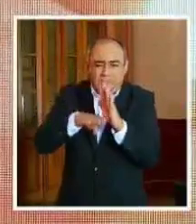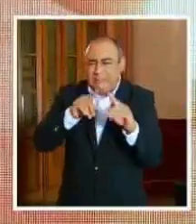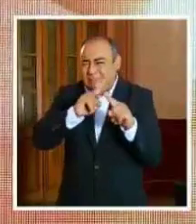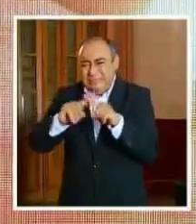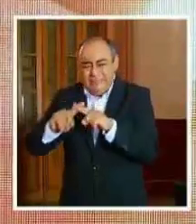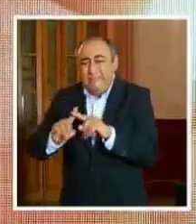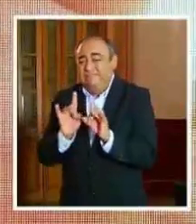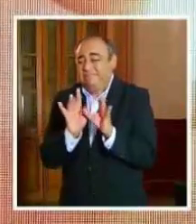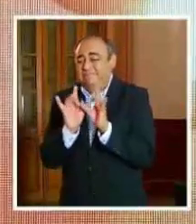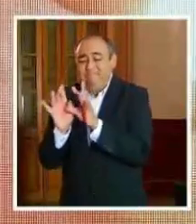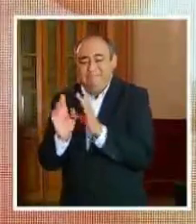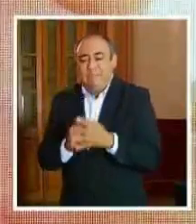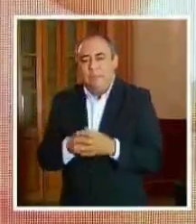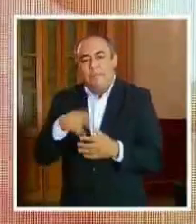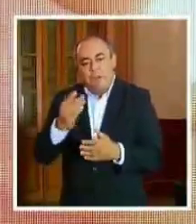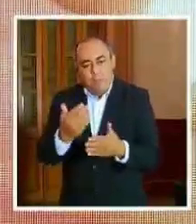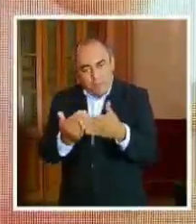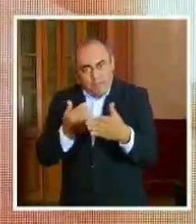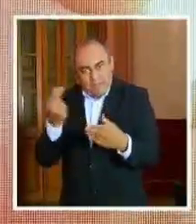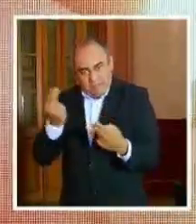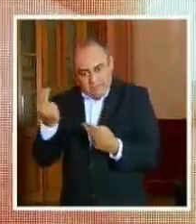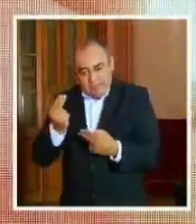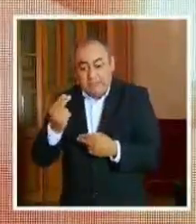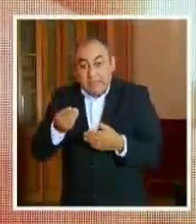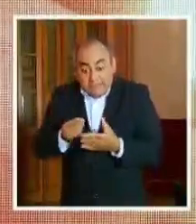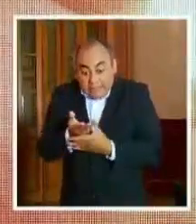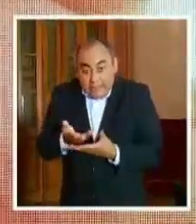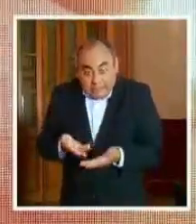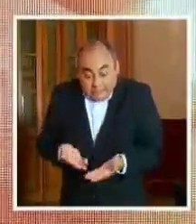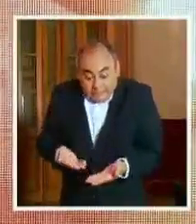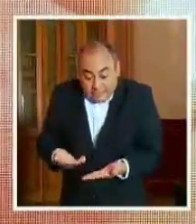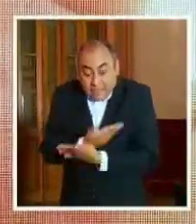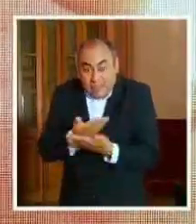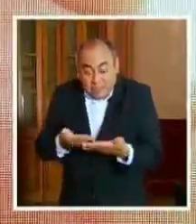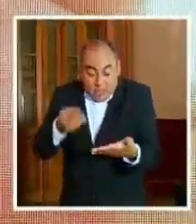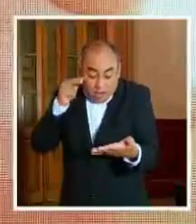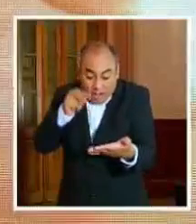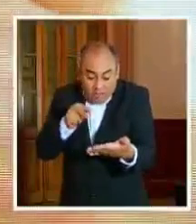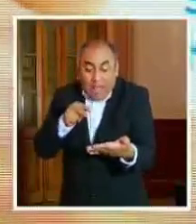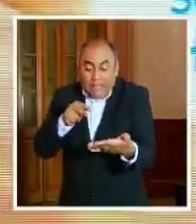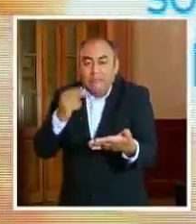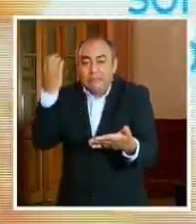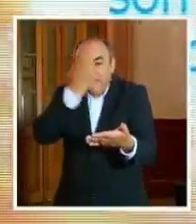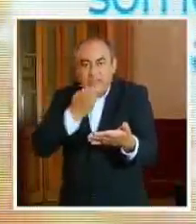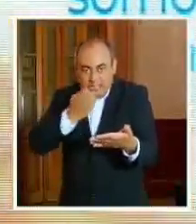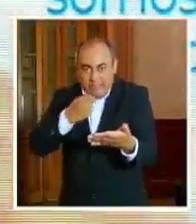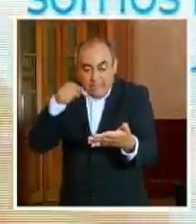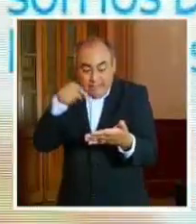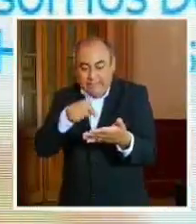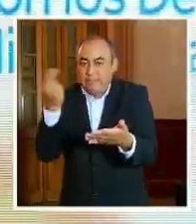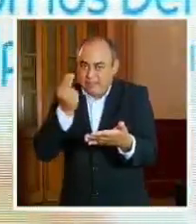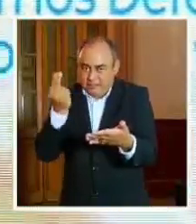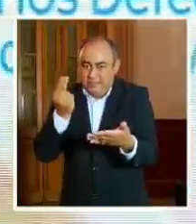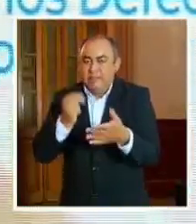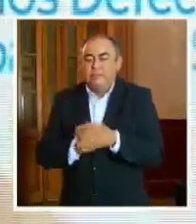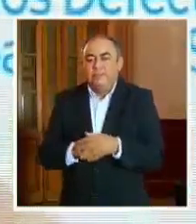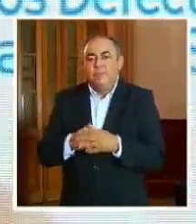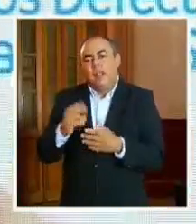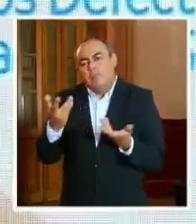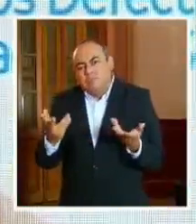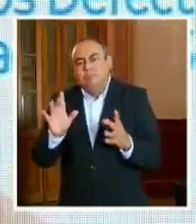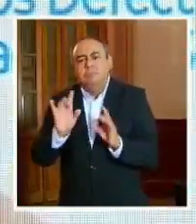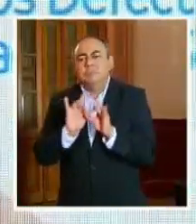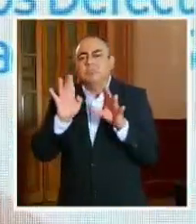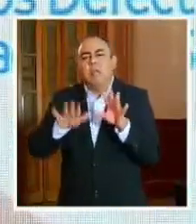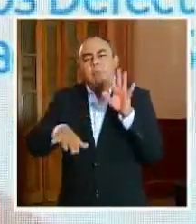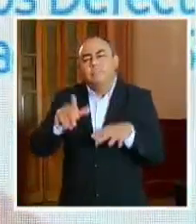hacemos el examen de tamizaje metabólico al nacimiento. Es obligado para todas las instituciones, sin embargo, habrá niños que